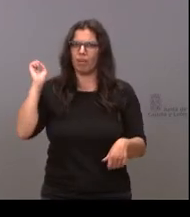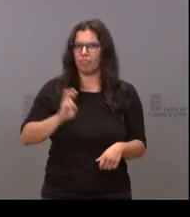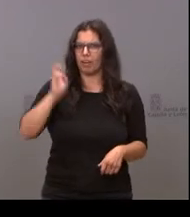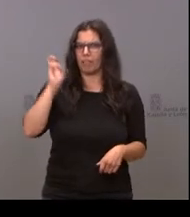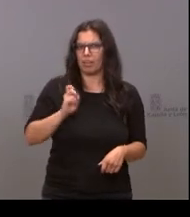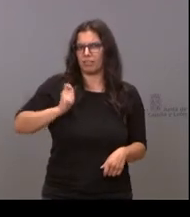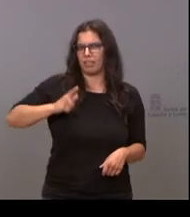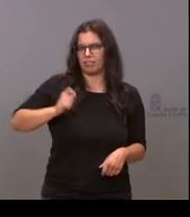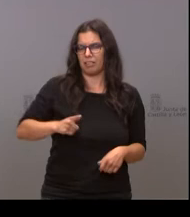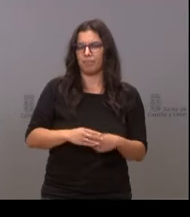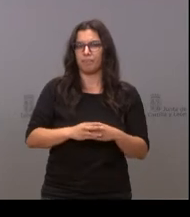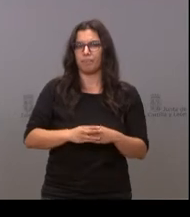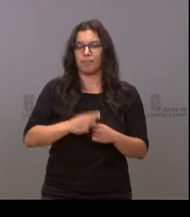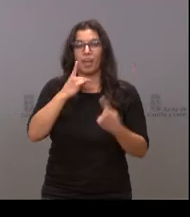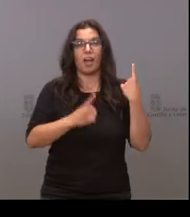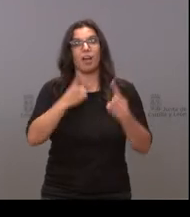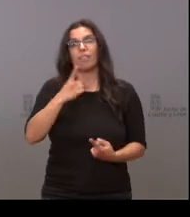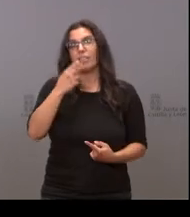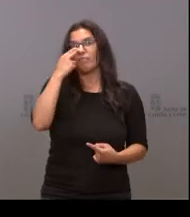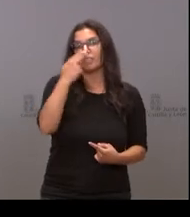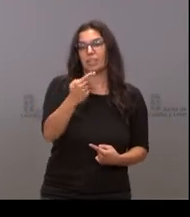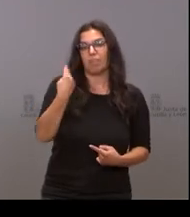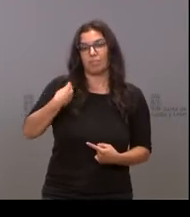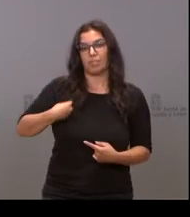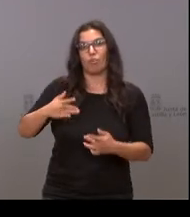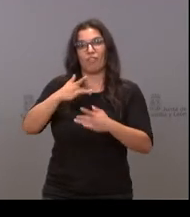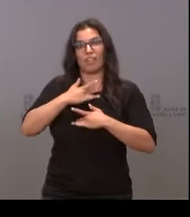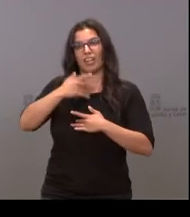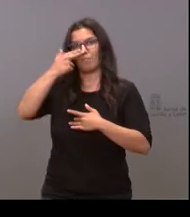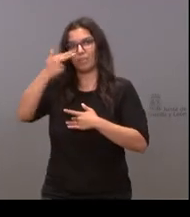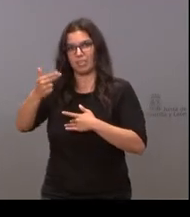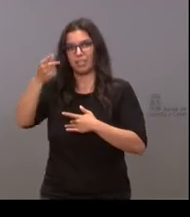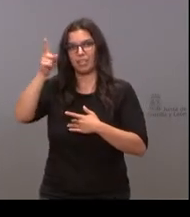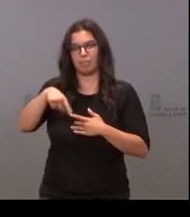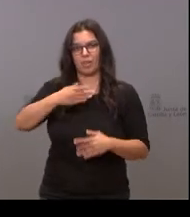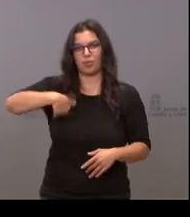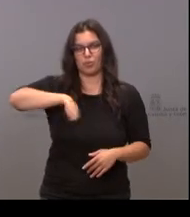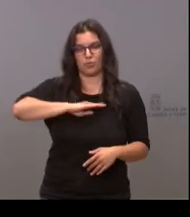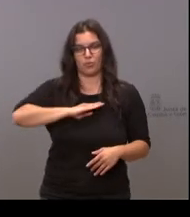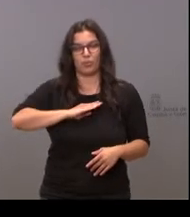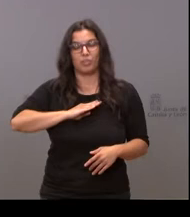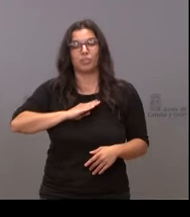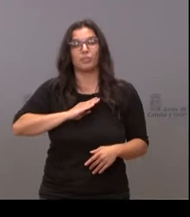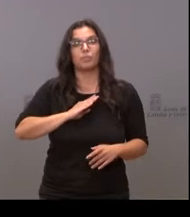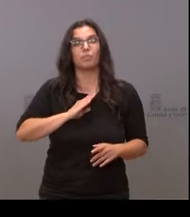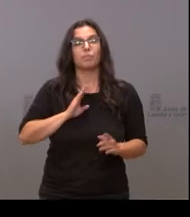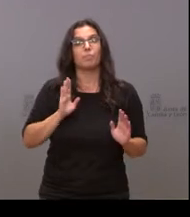villa algunos a visitar a nuestra patrona a la virgen de la salud pero hoy